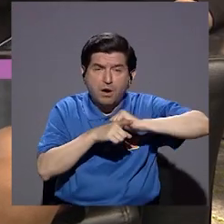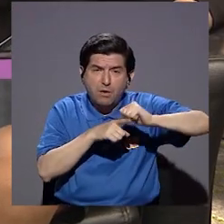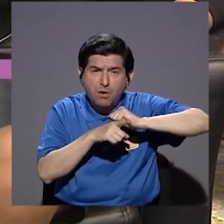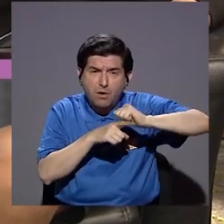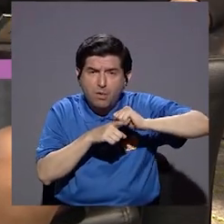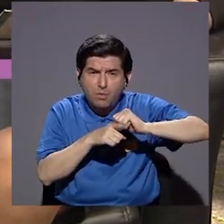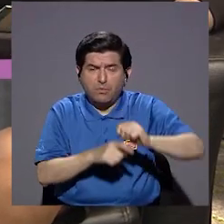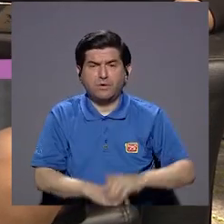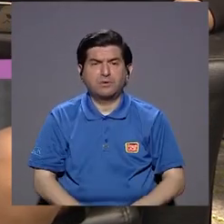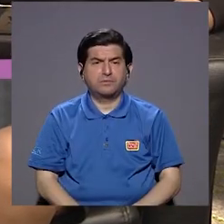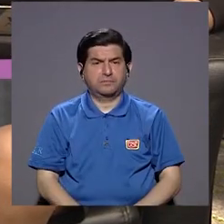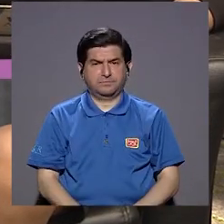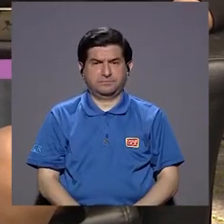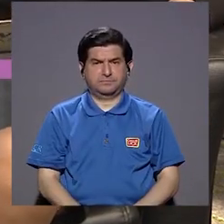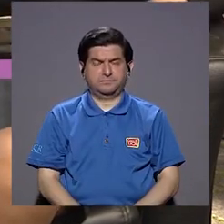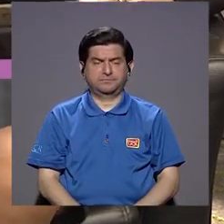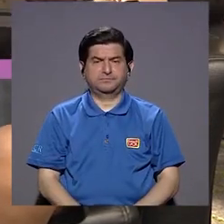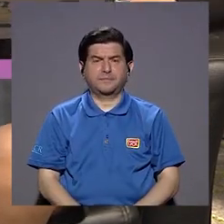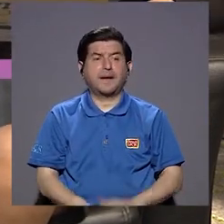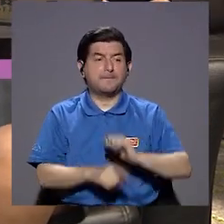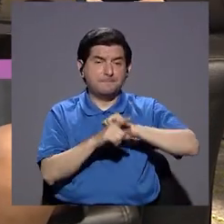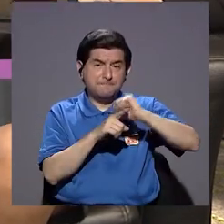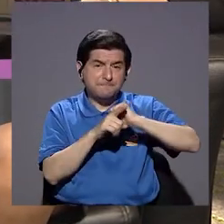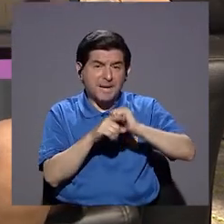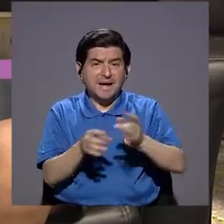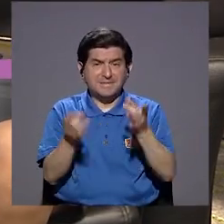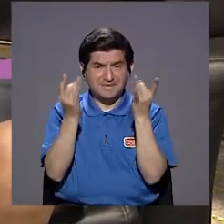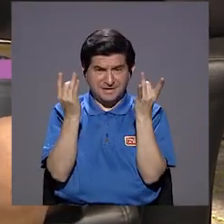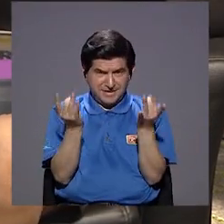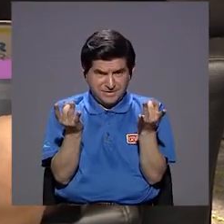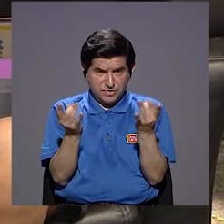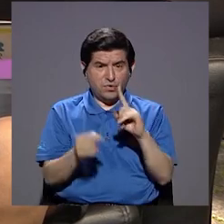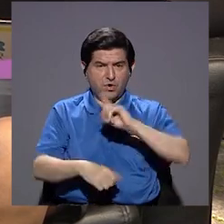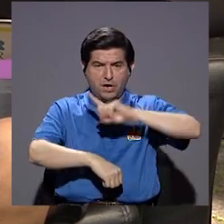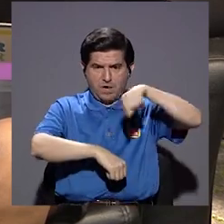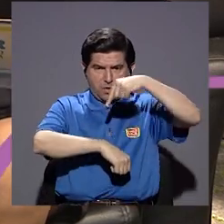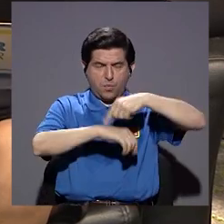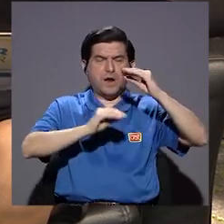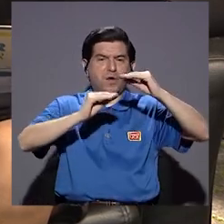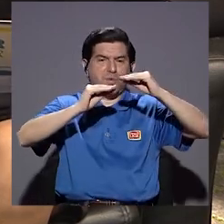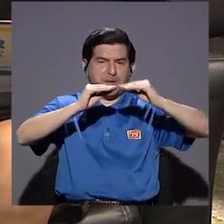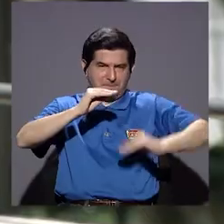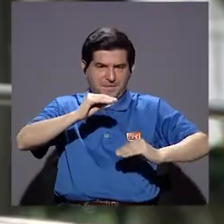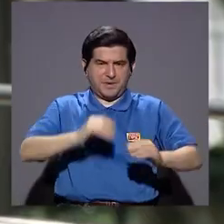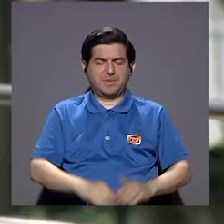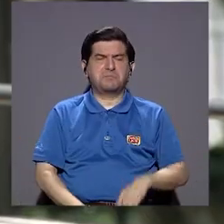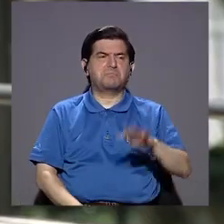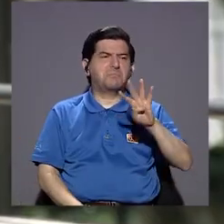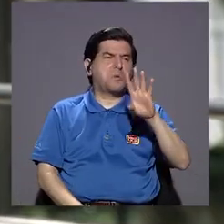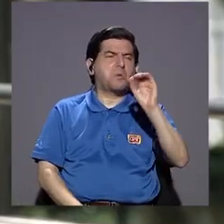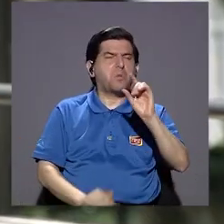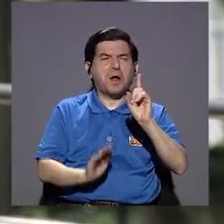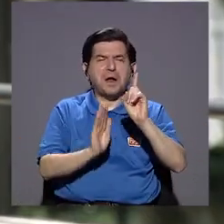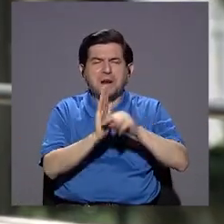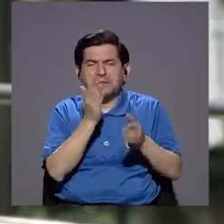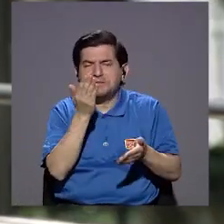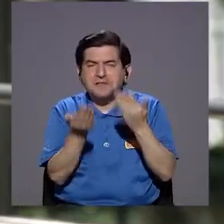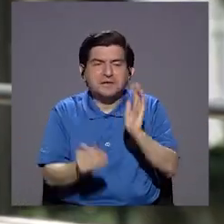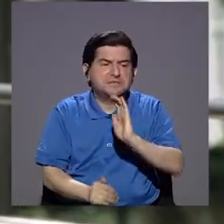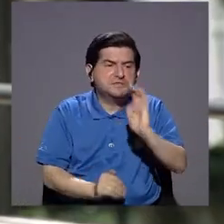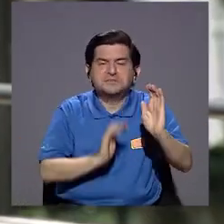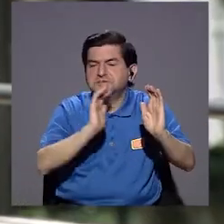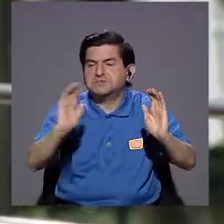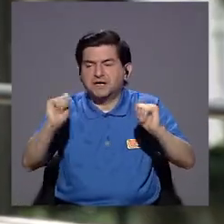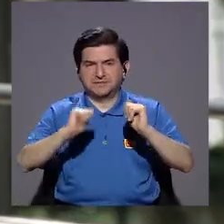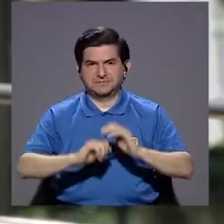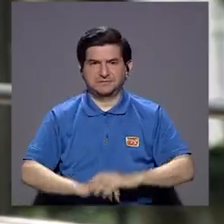de práctica? Sí, es una, las prácticas de yoga generalmente es una hora mínima. 40 minutos tal vez